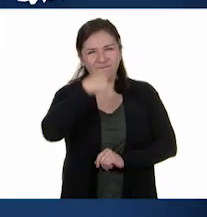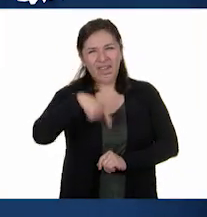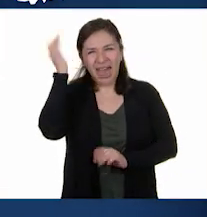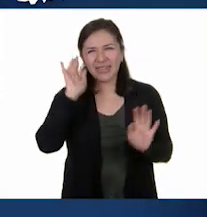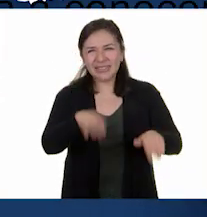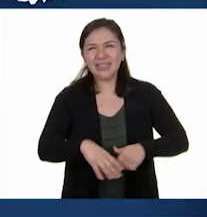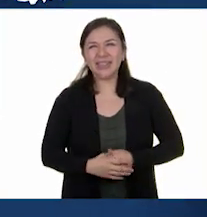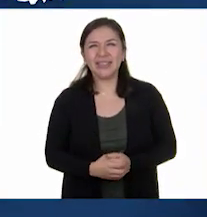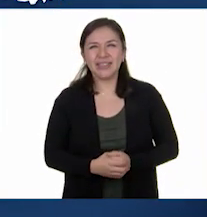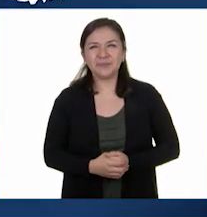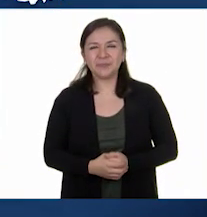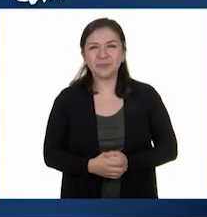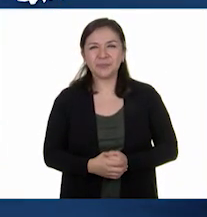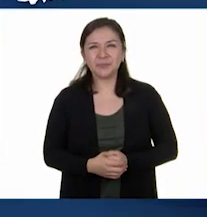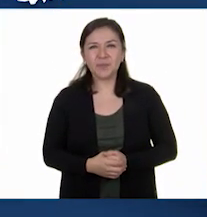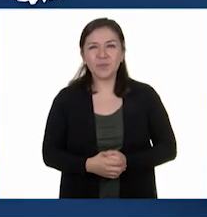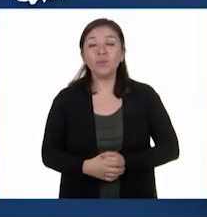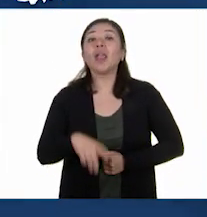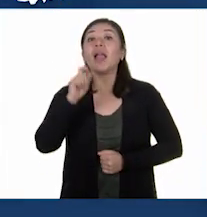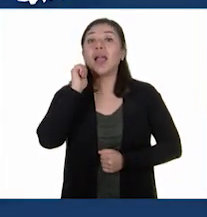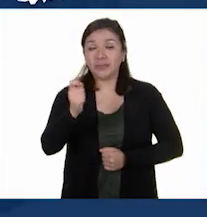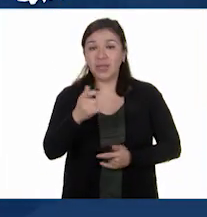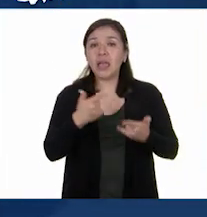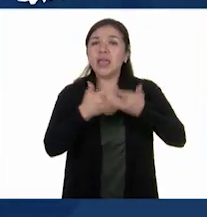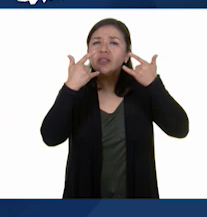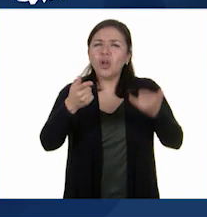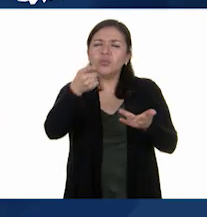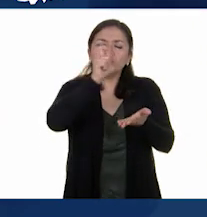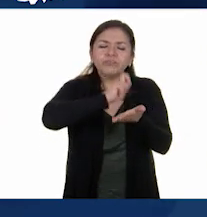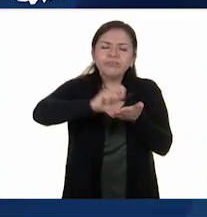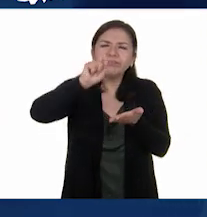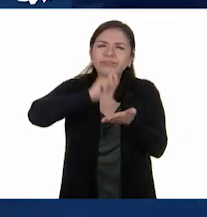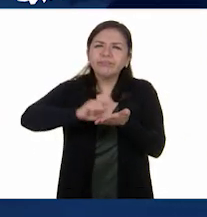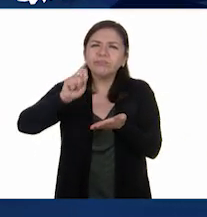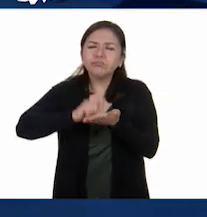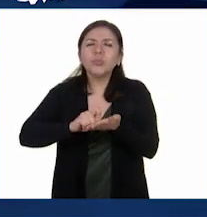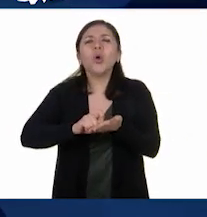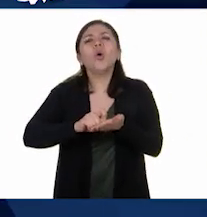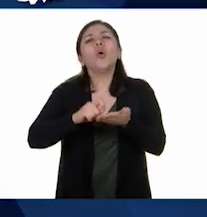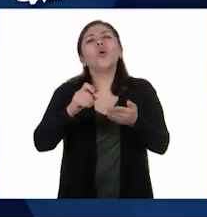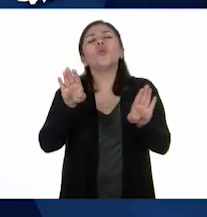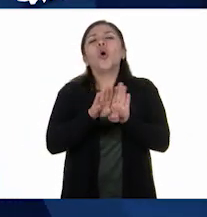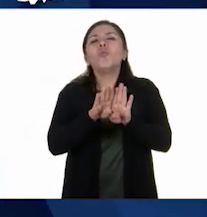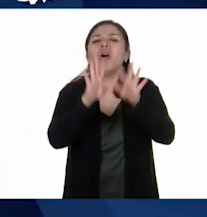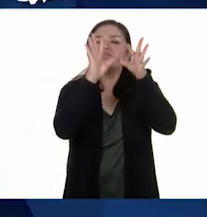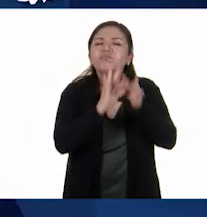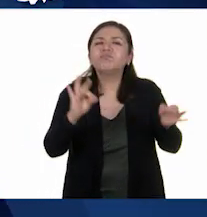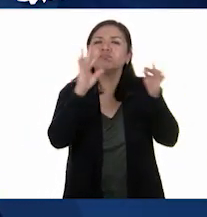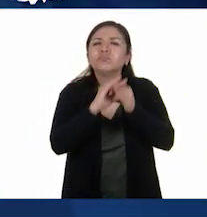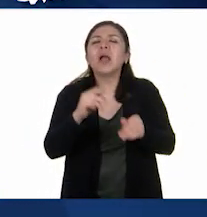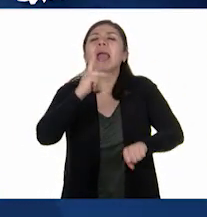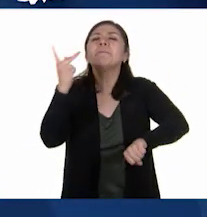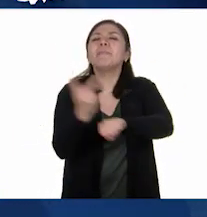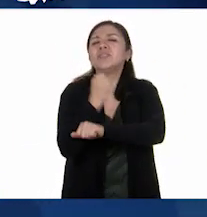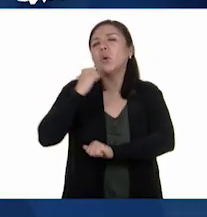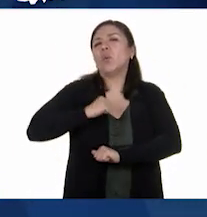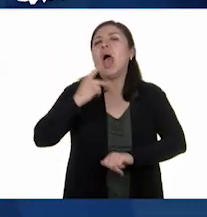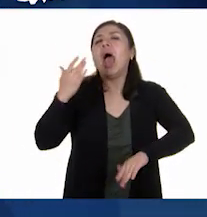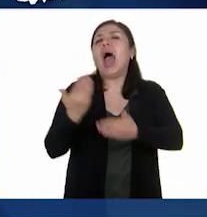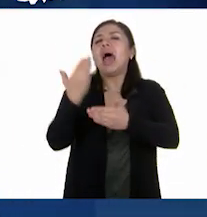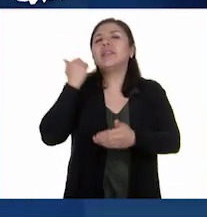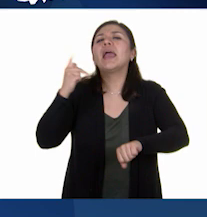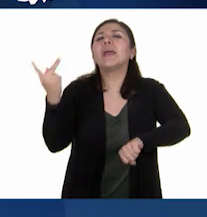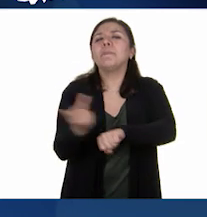fácil. Es una narración que da a conocer uno o varios hechos. ¿Y qué